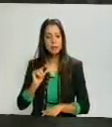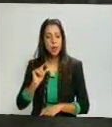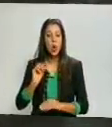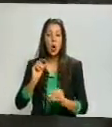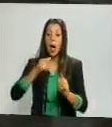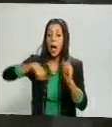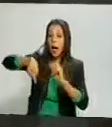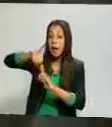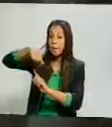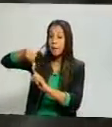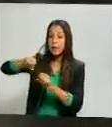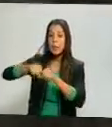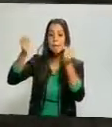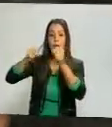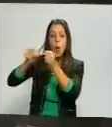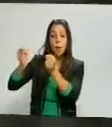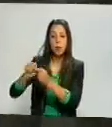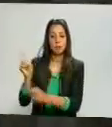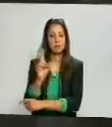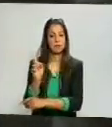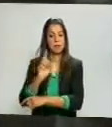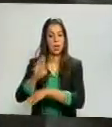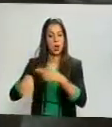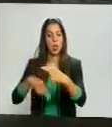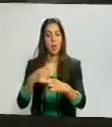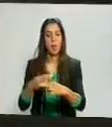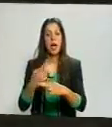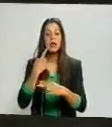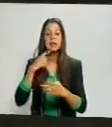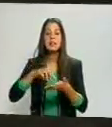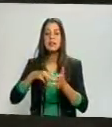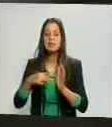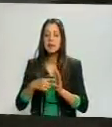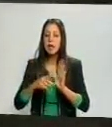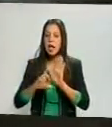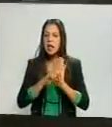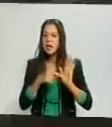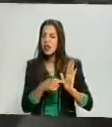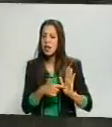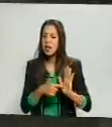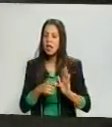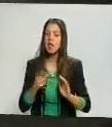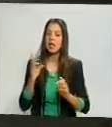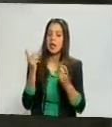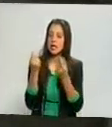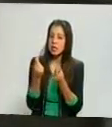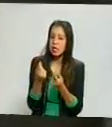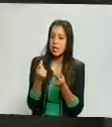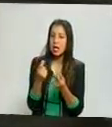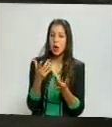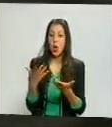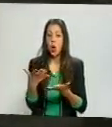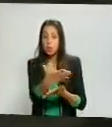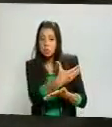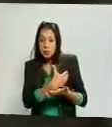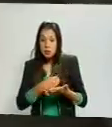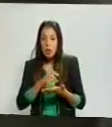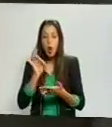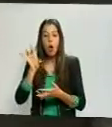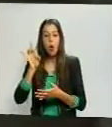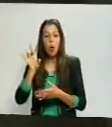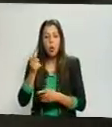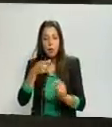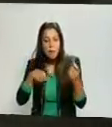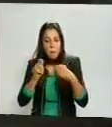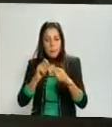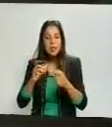ambiental, al igual que el arco minero contribuirá a contrarrestar a la guerra económica que vive el